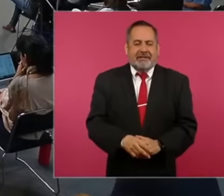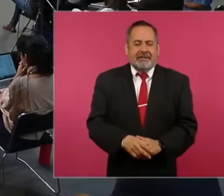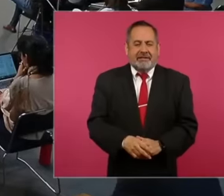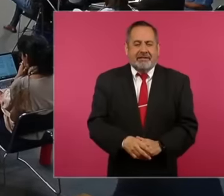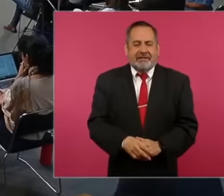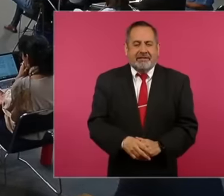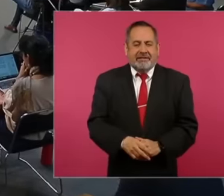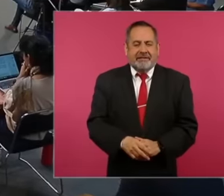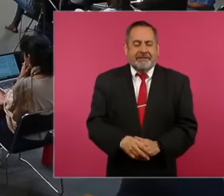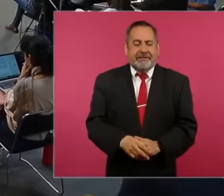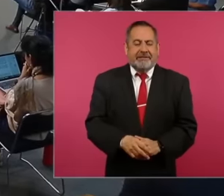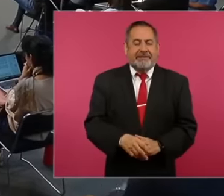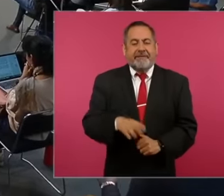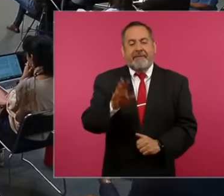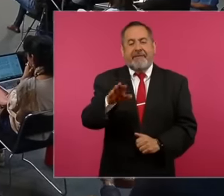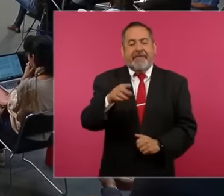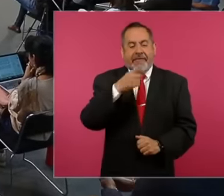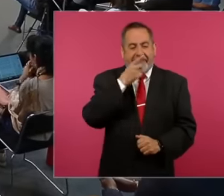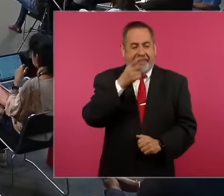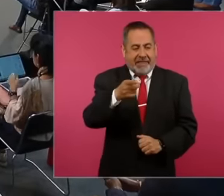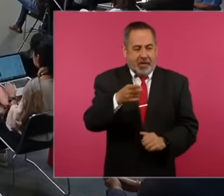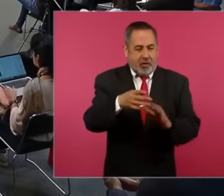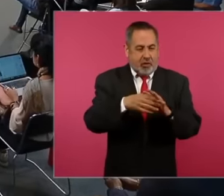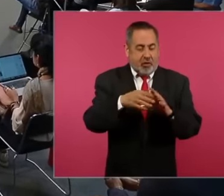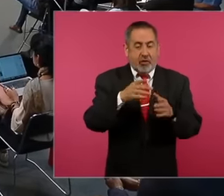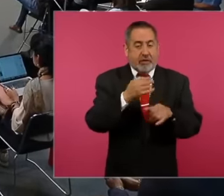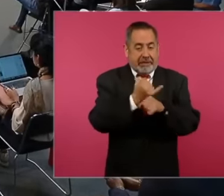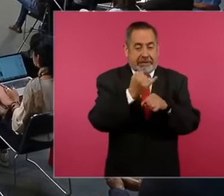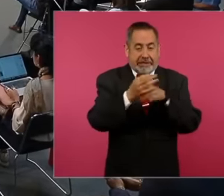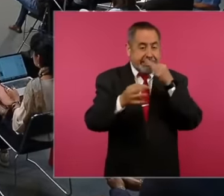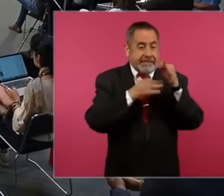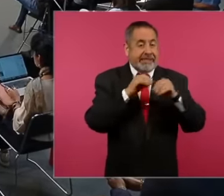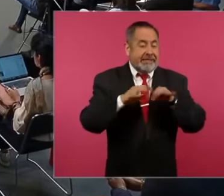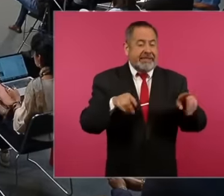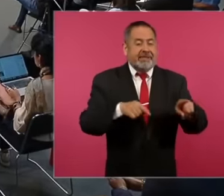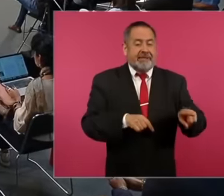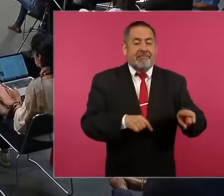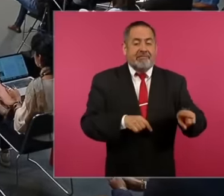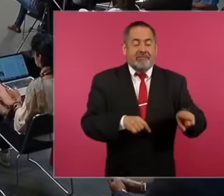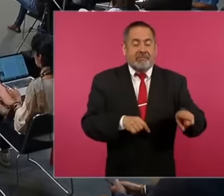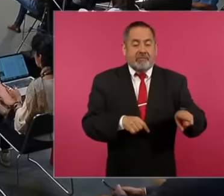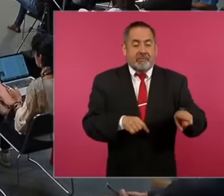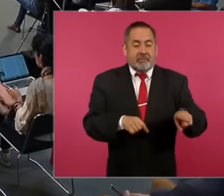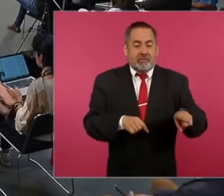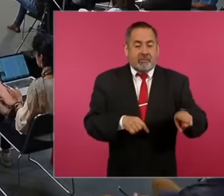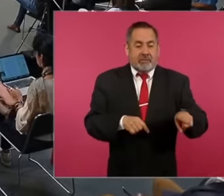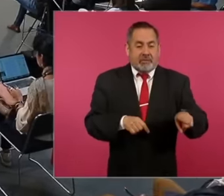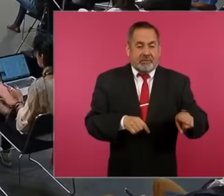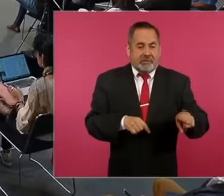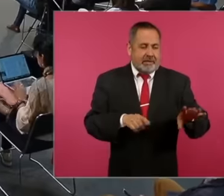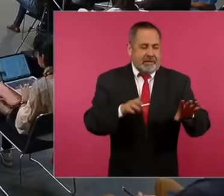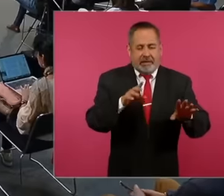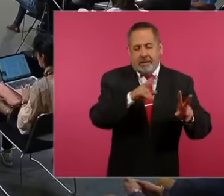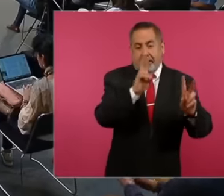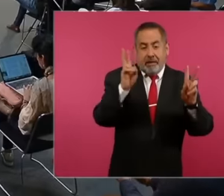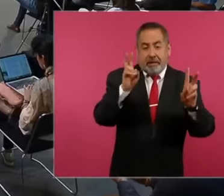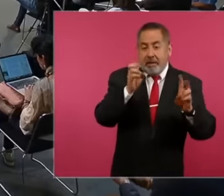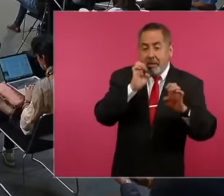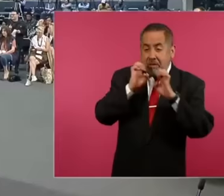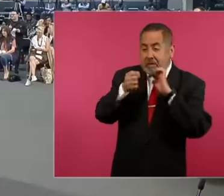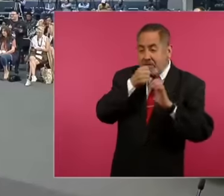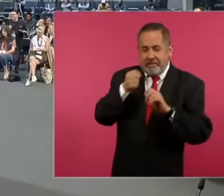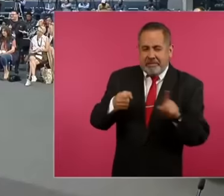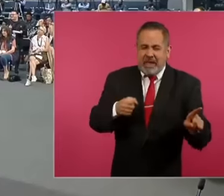Entonces, él dijo en las redes sociales a propósito de de esta supuesta entrevista, que nunca ha